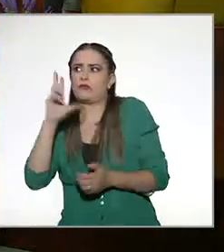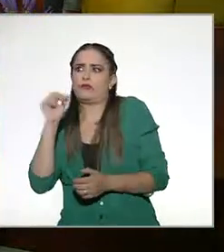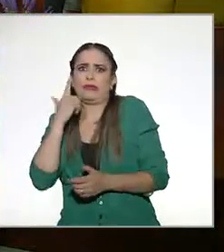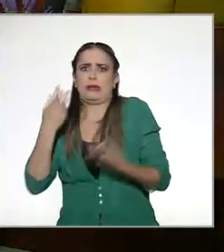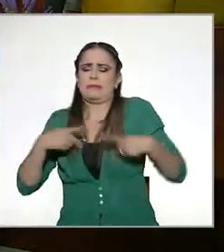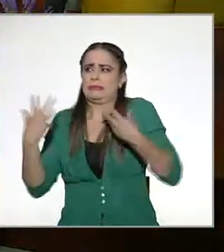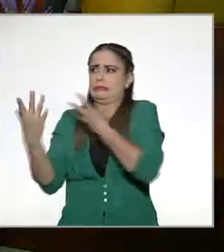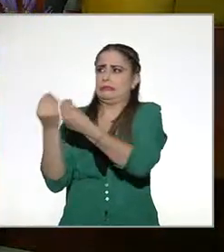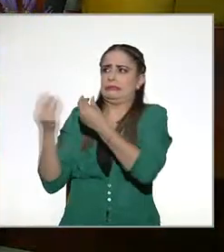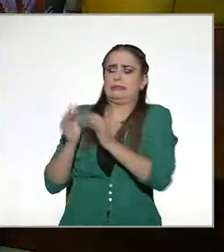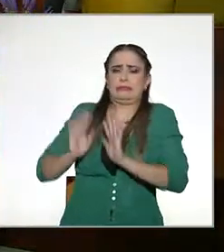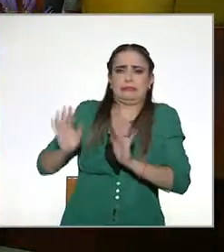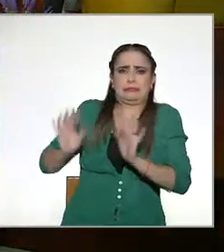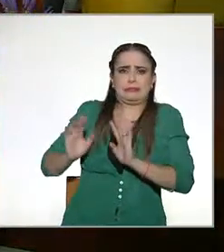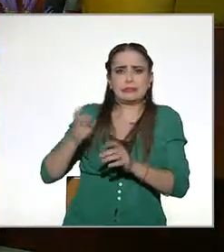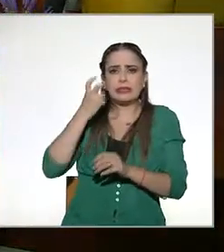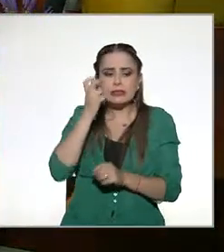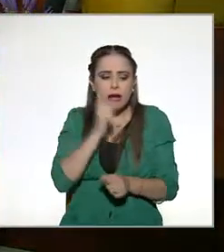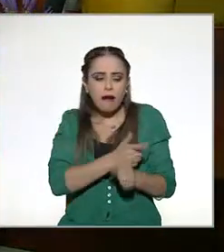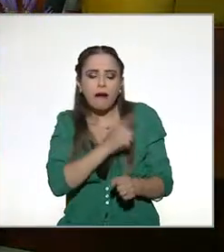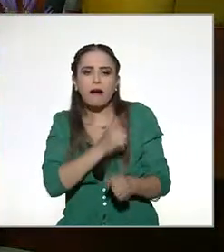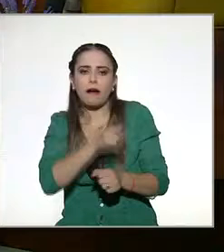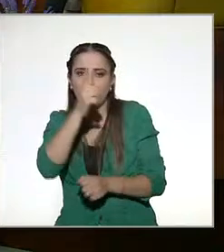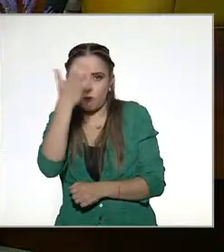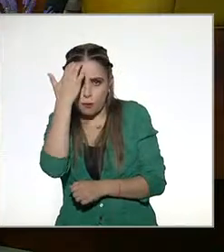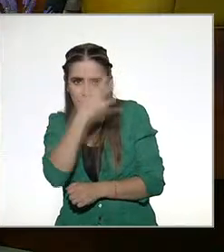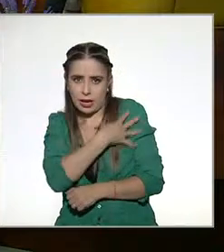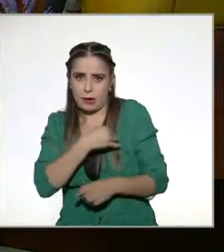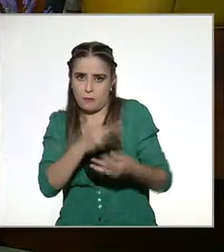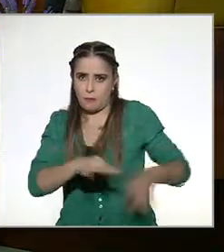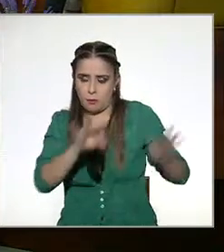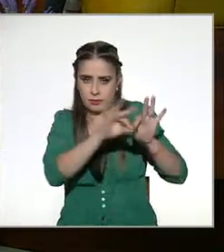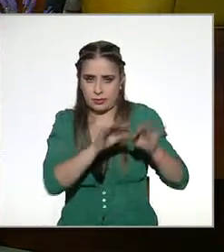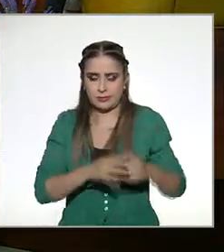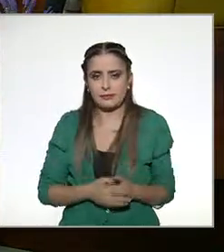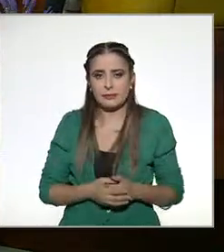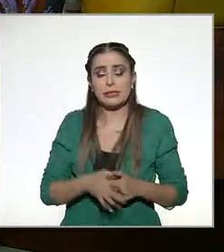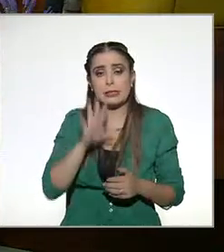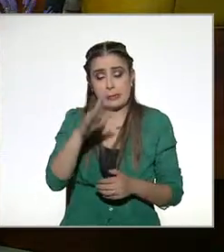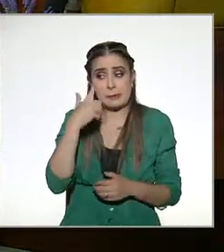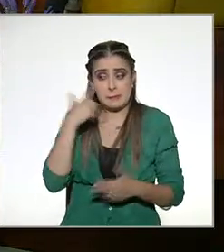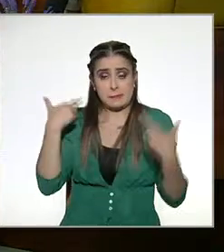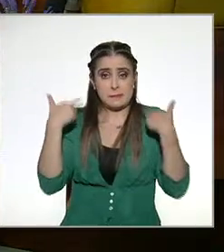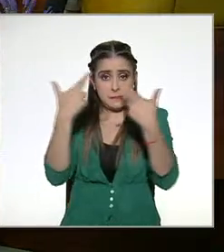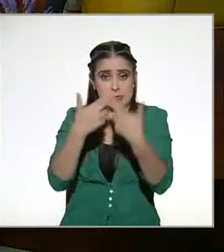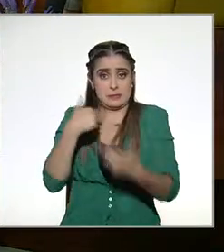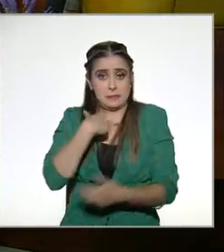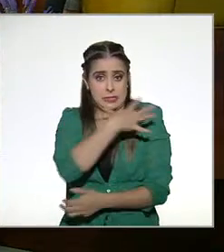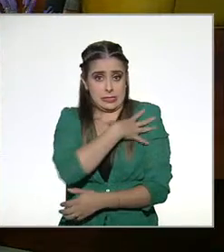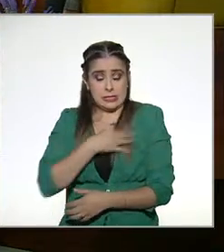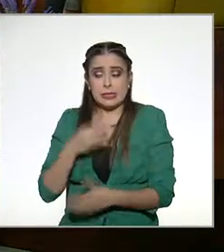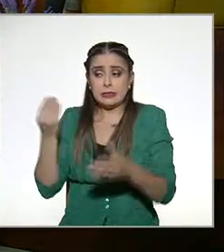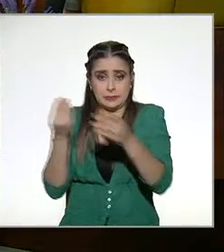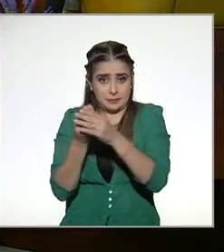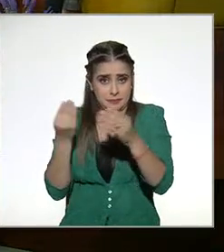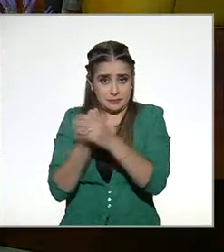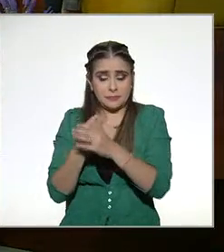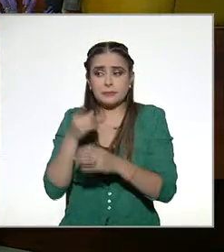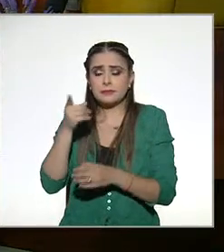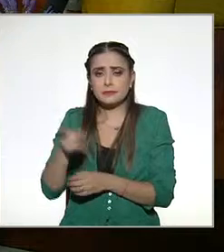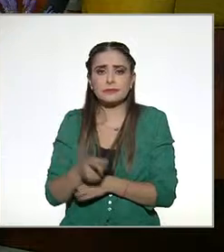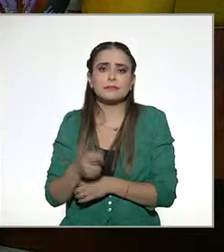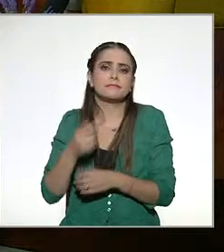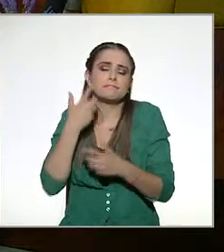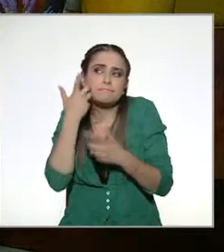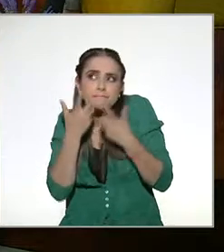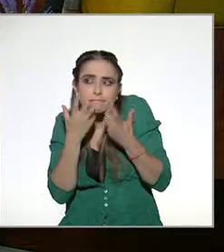El programa me hace reflexionar porque efectivamente mi queja con la profesora de mi hija es que en la clase la pequeña es de por sí